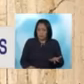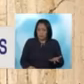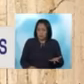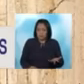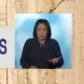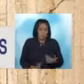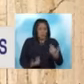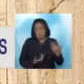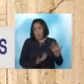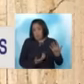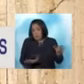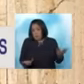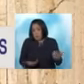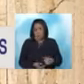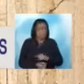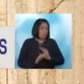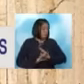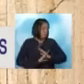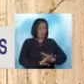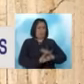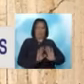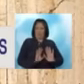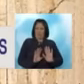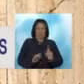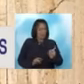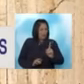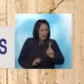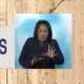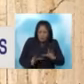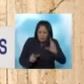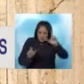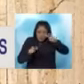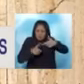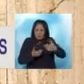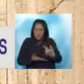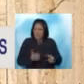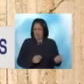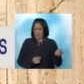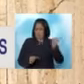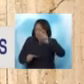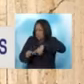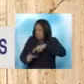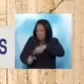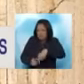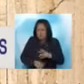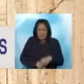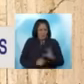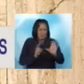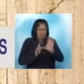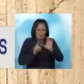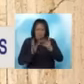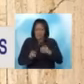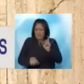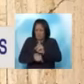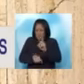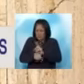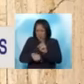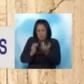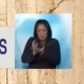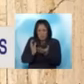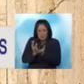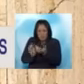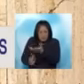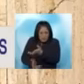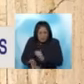unánime, como se esperaba, ha sido el rechazo de la mayoría de parlamentarios a la presencia de estos senderistas enseñando en escuelas públicas,